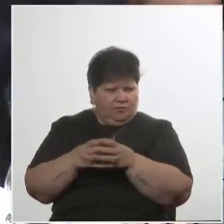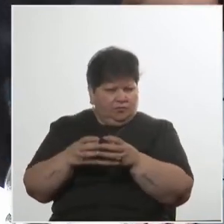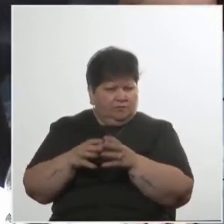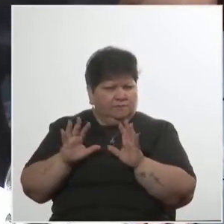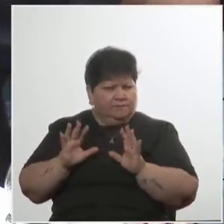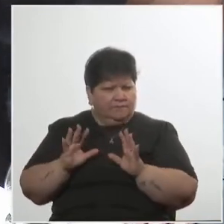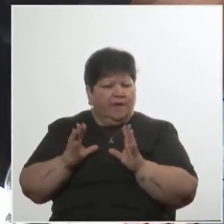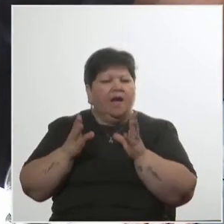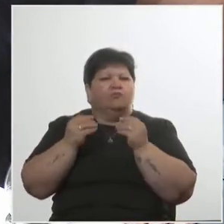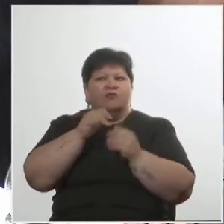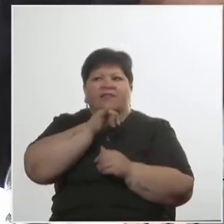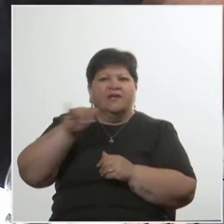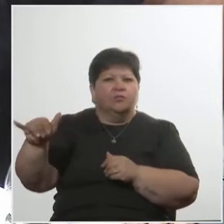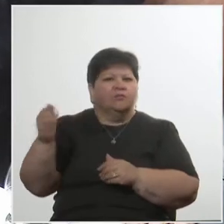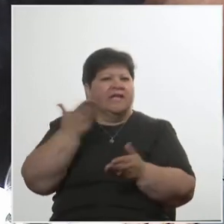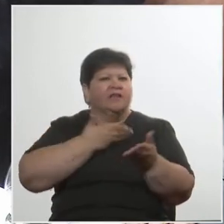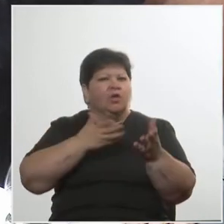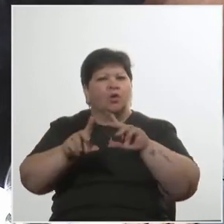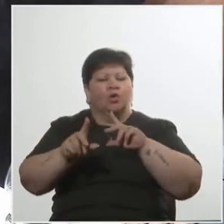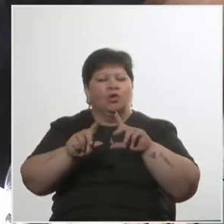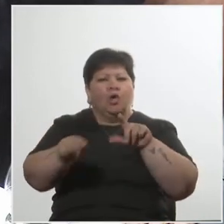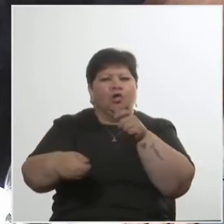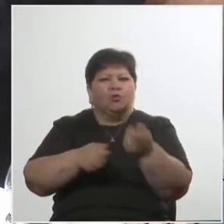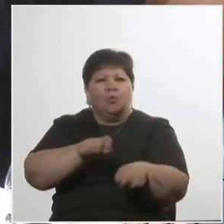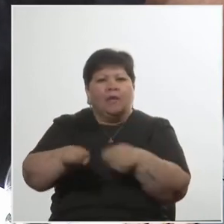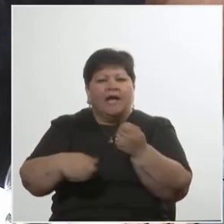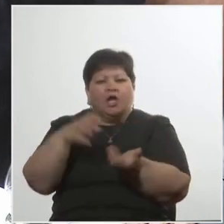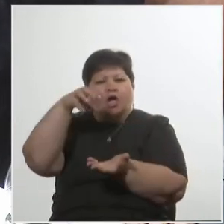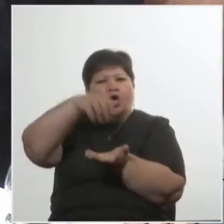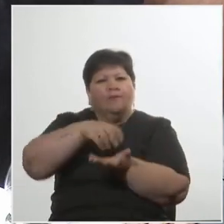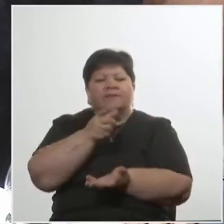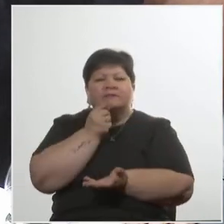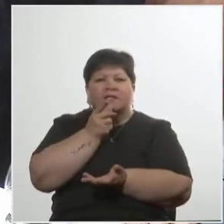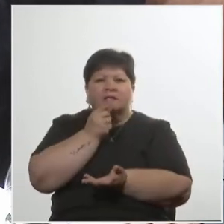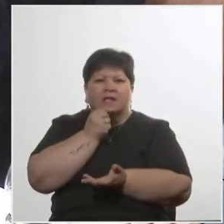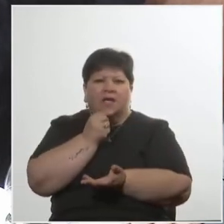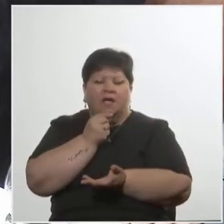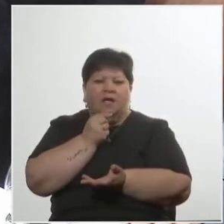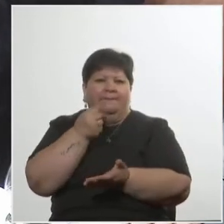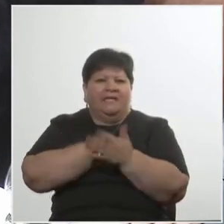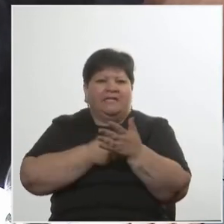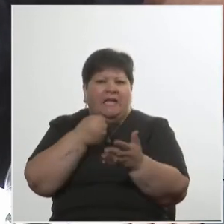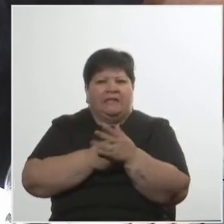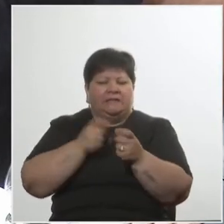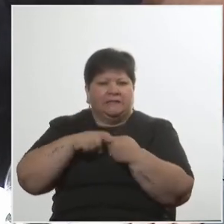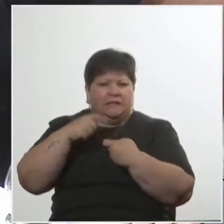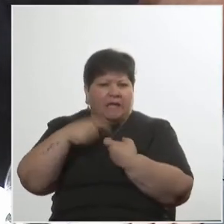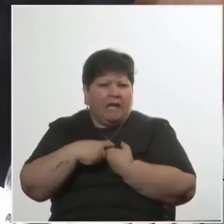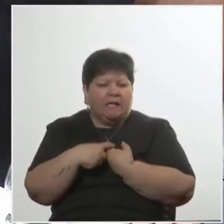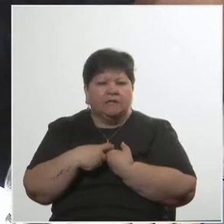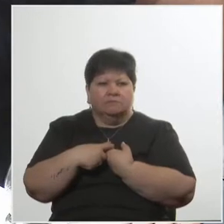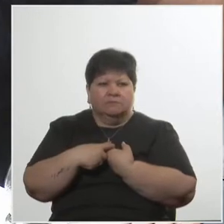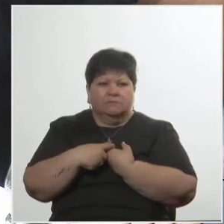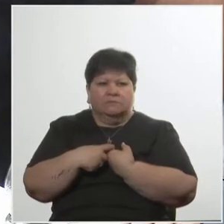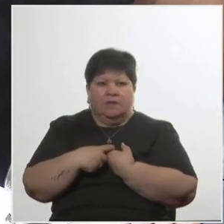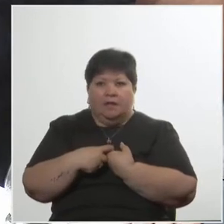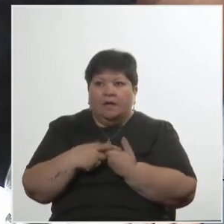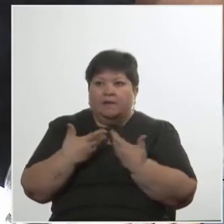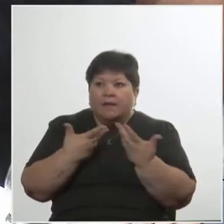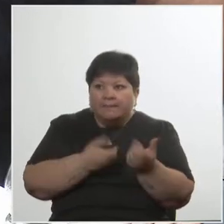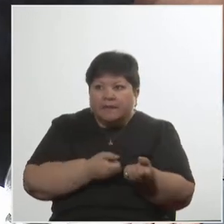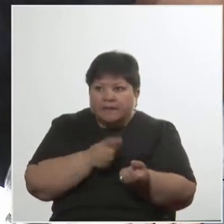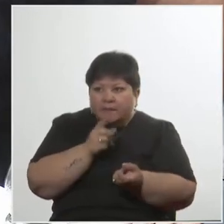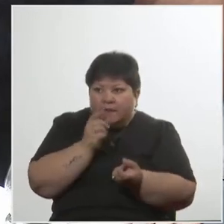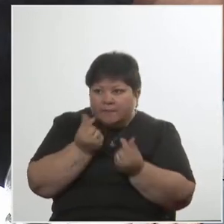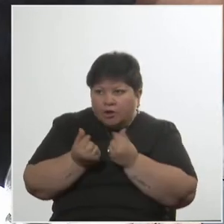hay decenas de denuncias de torturas en comisaría decenas a militantes sindicales los pensamos reparar o no los